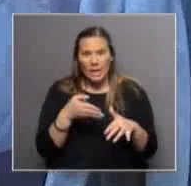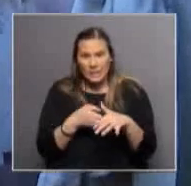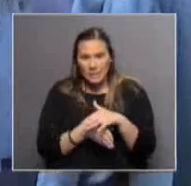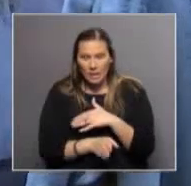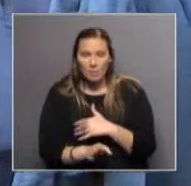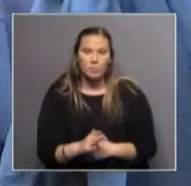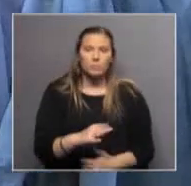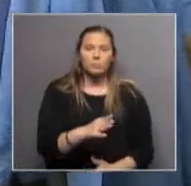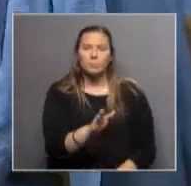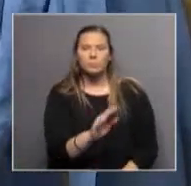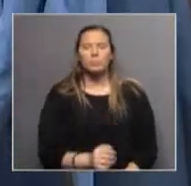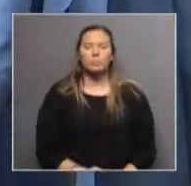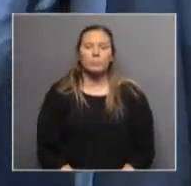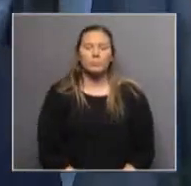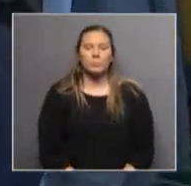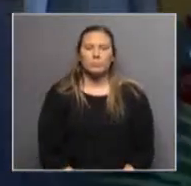acá